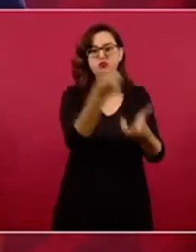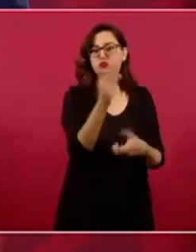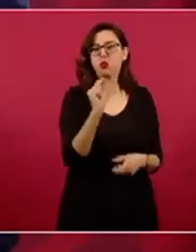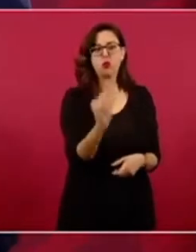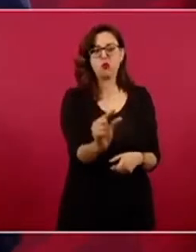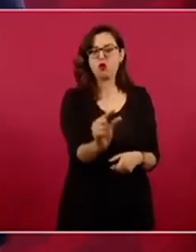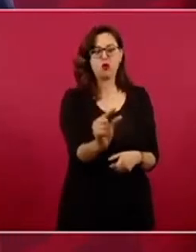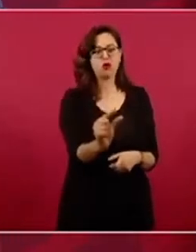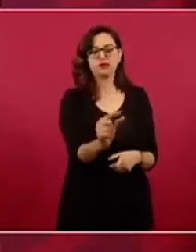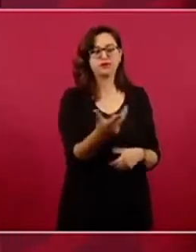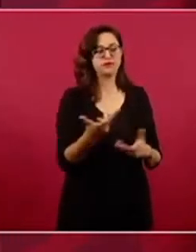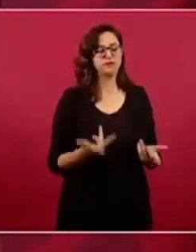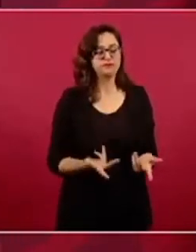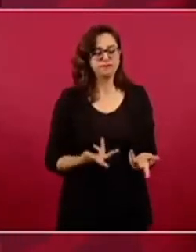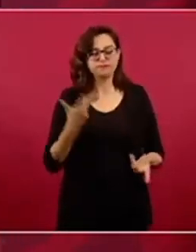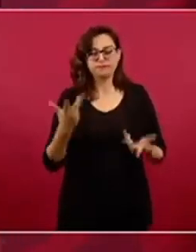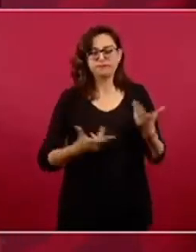si nosotros